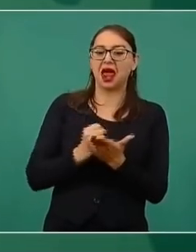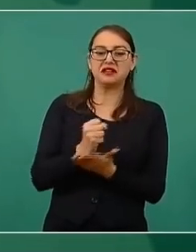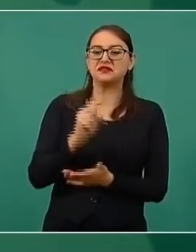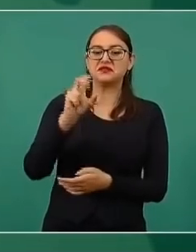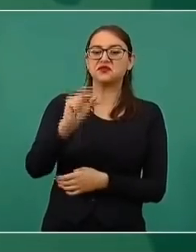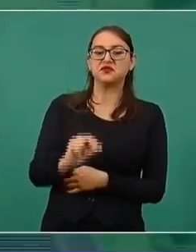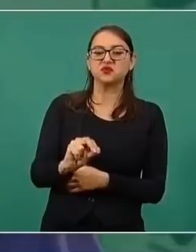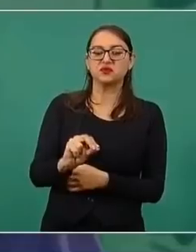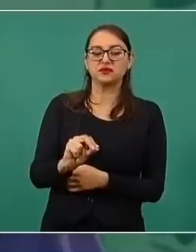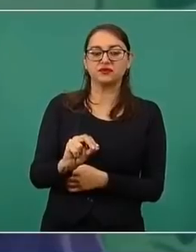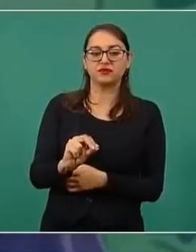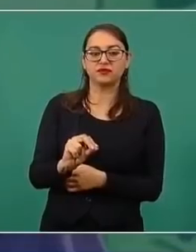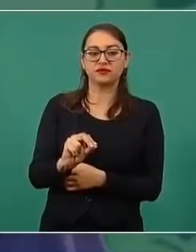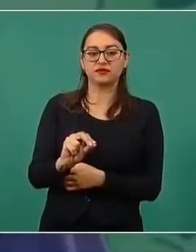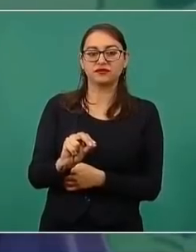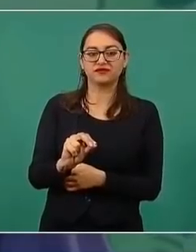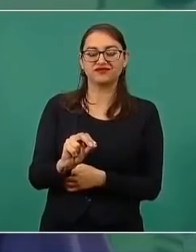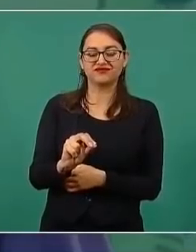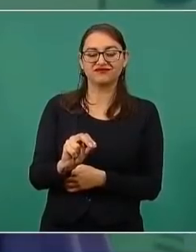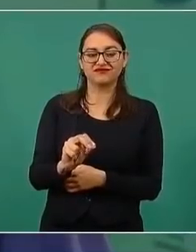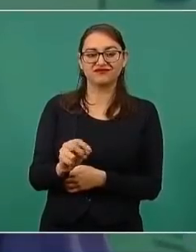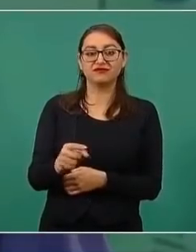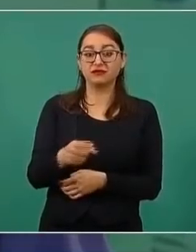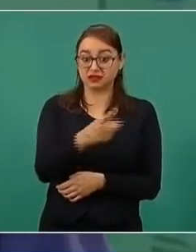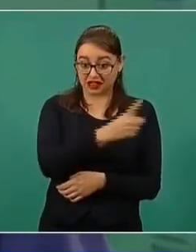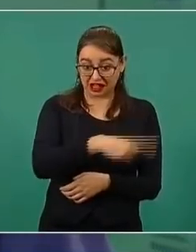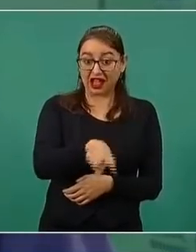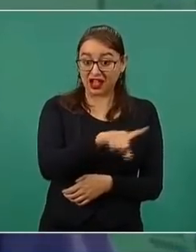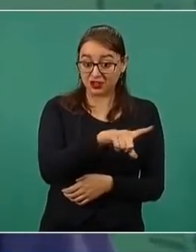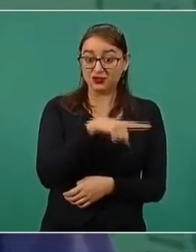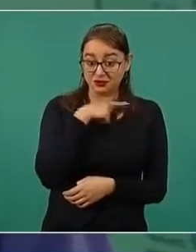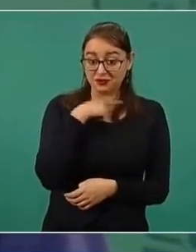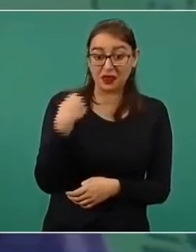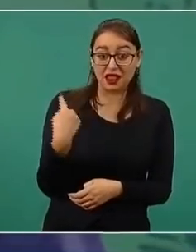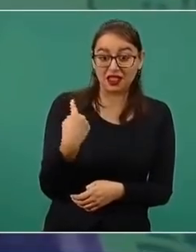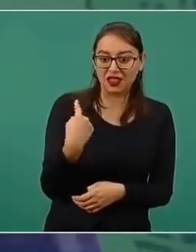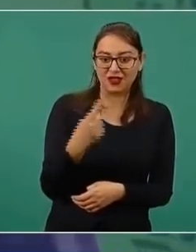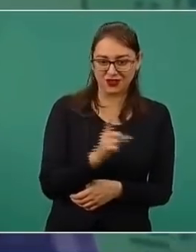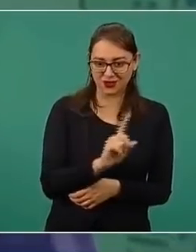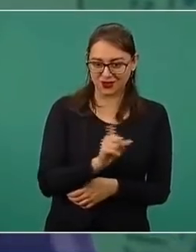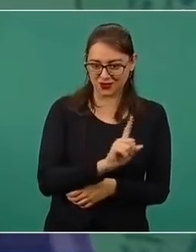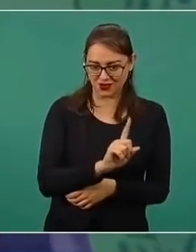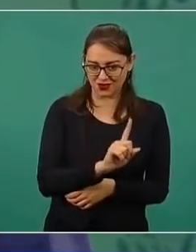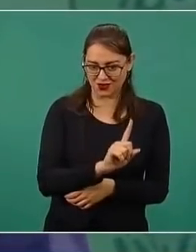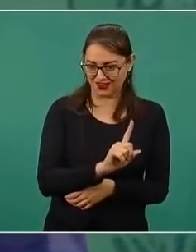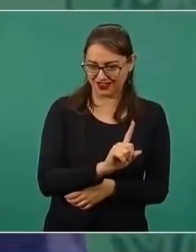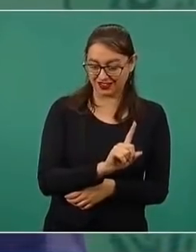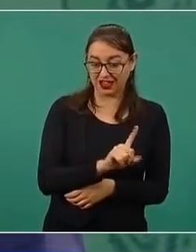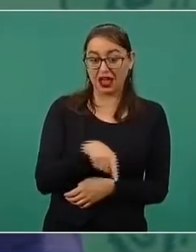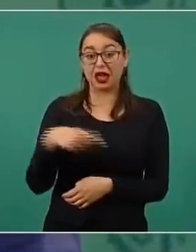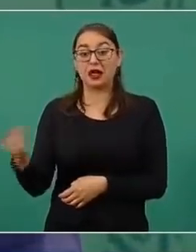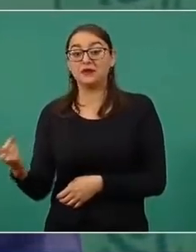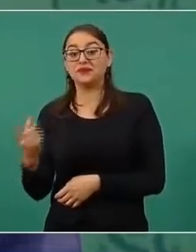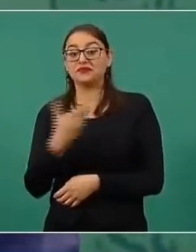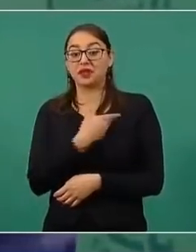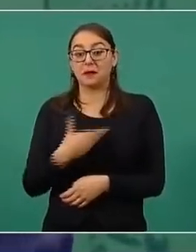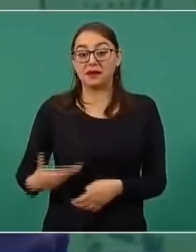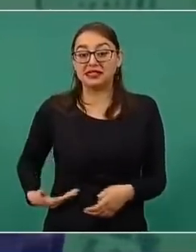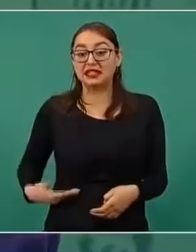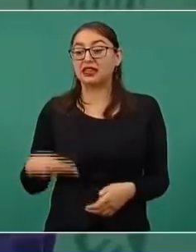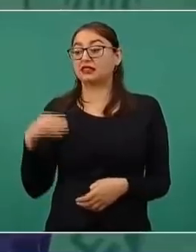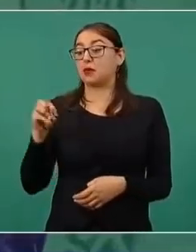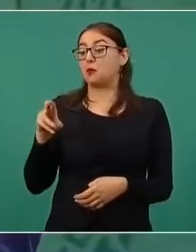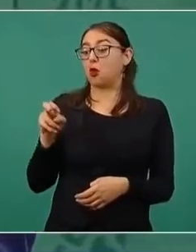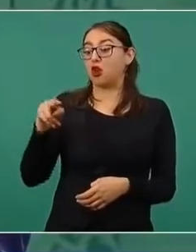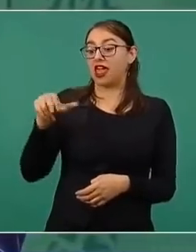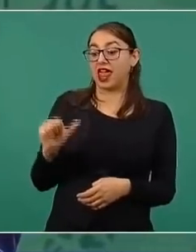no hablando de que habían perdido ellos, sino no ganó el presidente o no ganaron